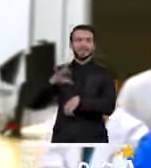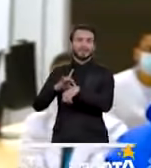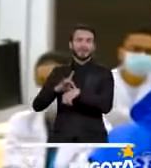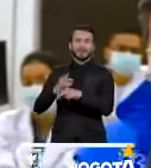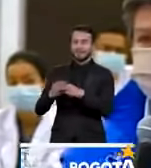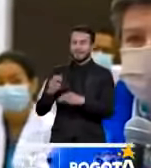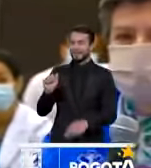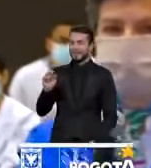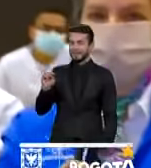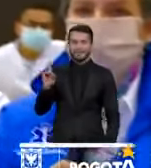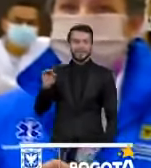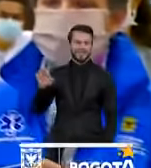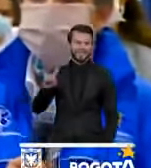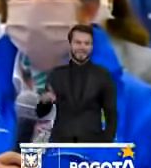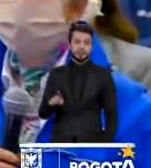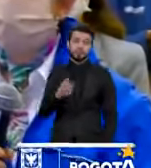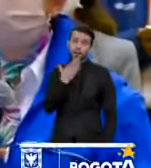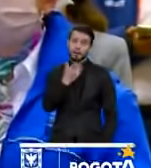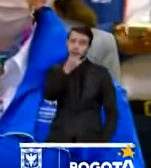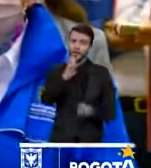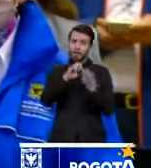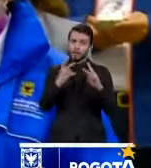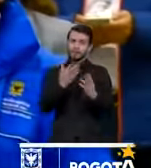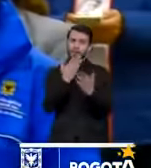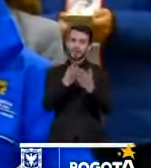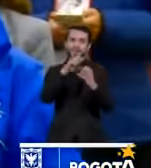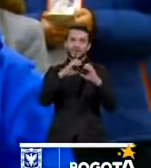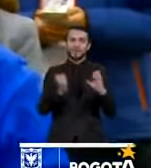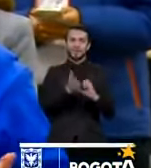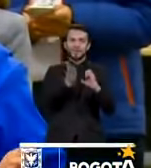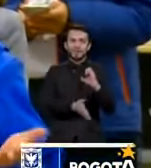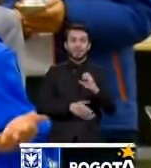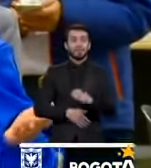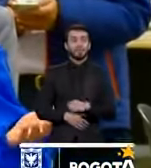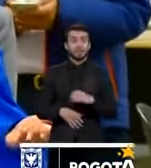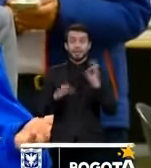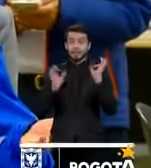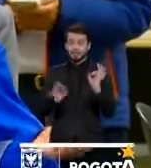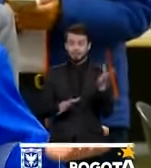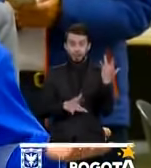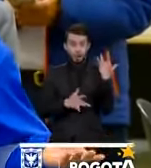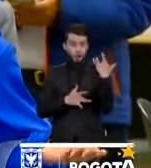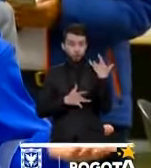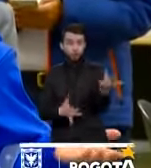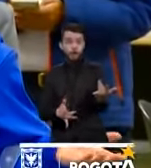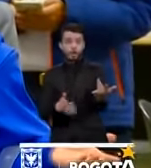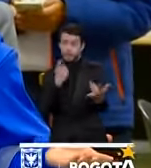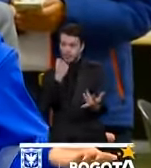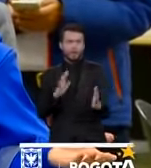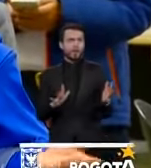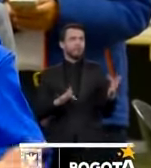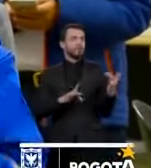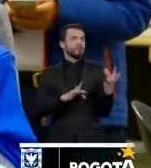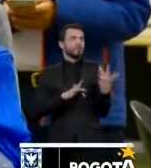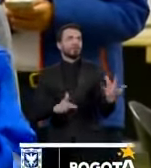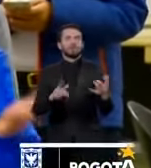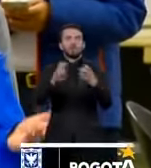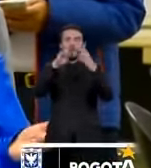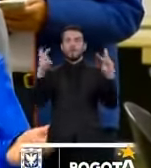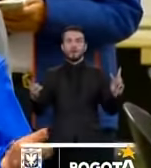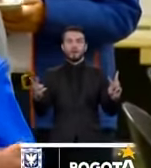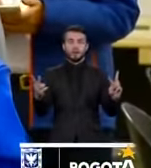Corferias, con la Cámara de Comercio, que en la práctica nos hizo una donación de lo que hubiera costado su recinto ferial. No nos está cobrando